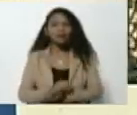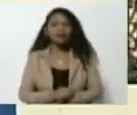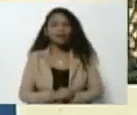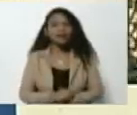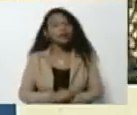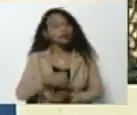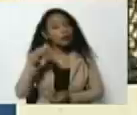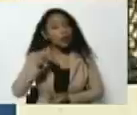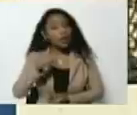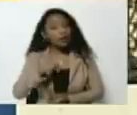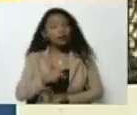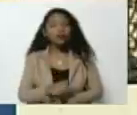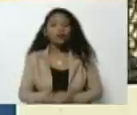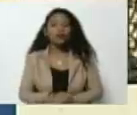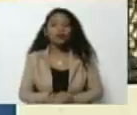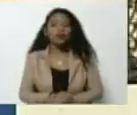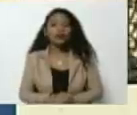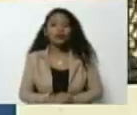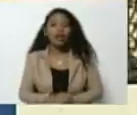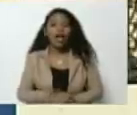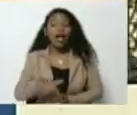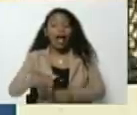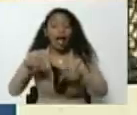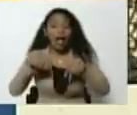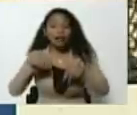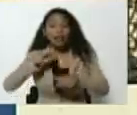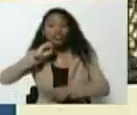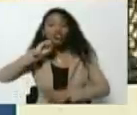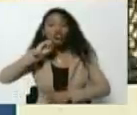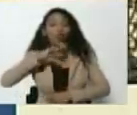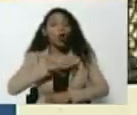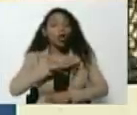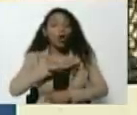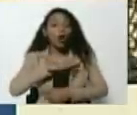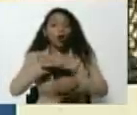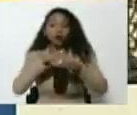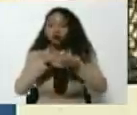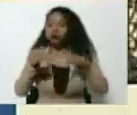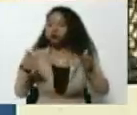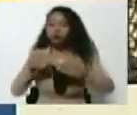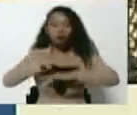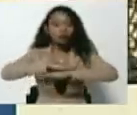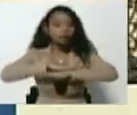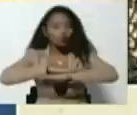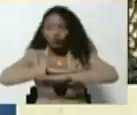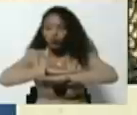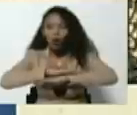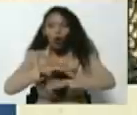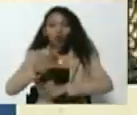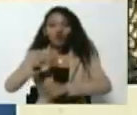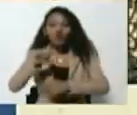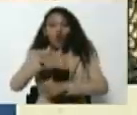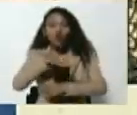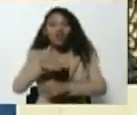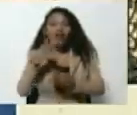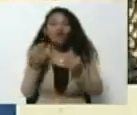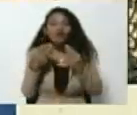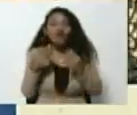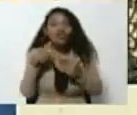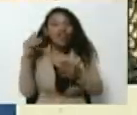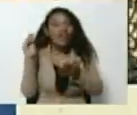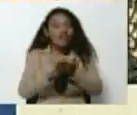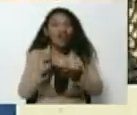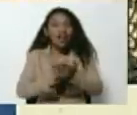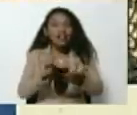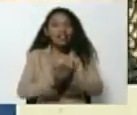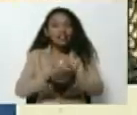aquí, en este histórico balcón, donde tantas veces se dirigió Hugo Chávez